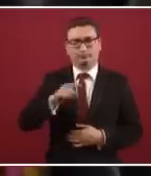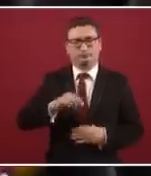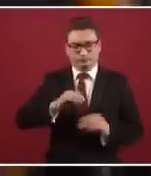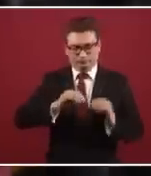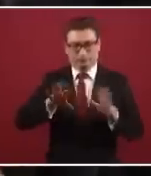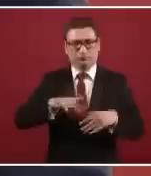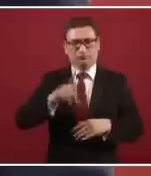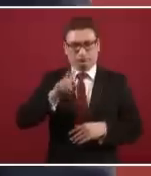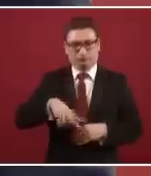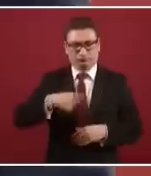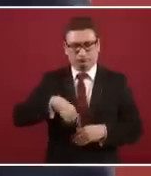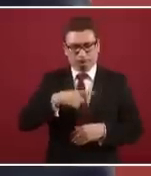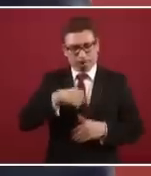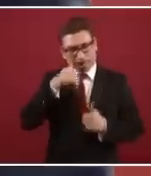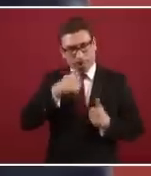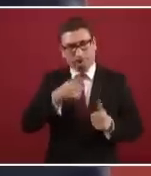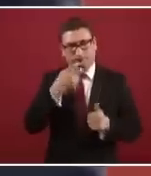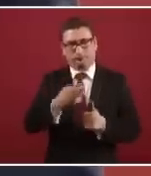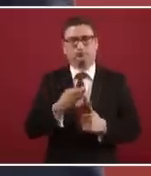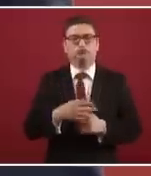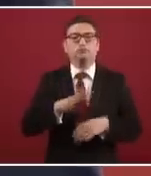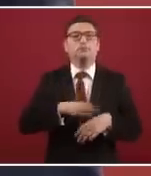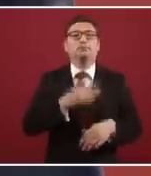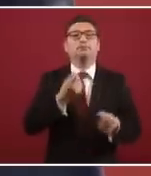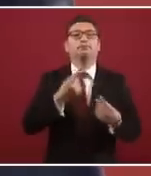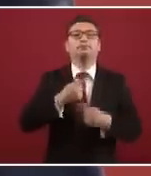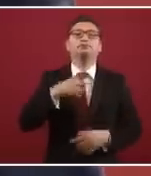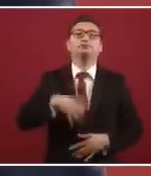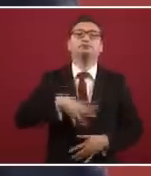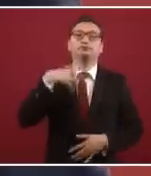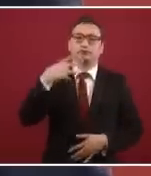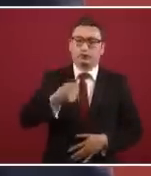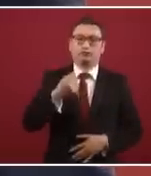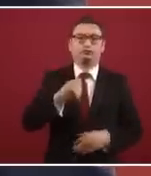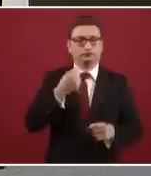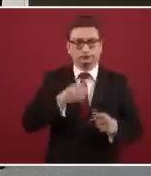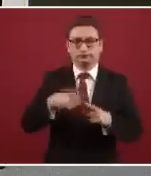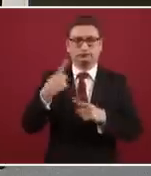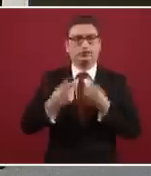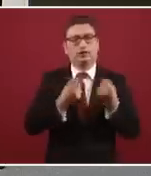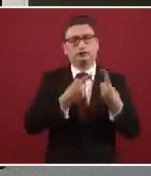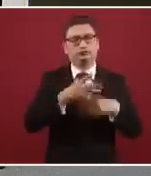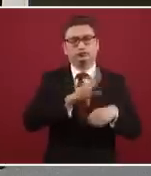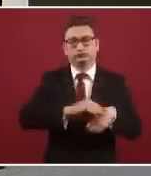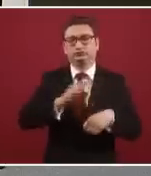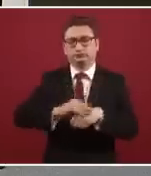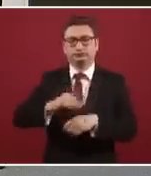ver esto, porque hay abusos en todos estos permisos,